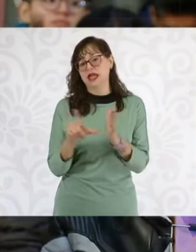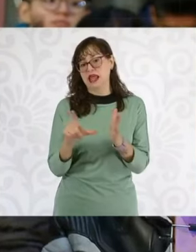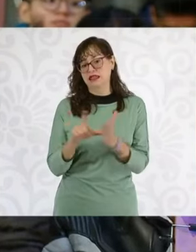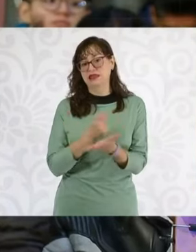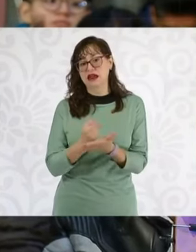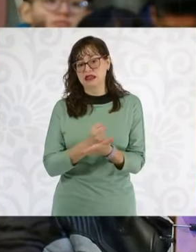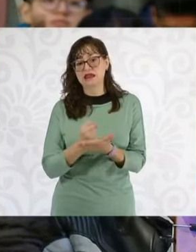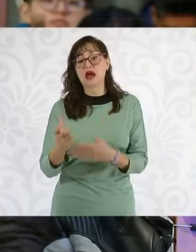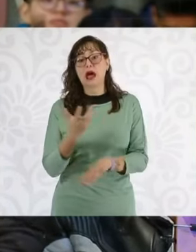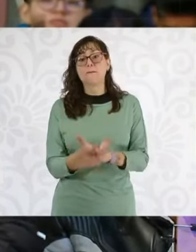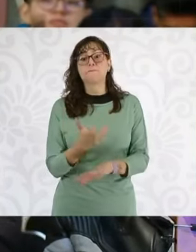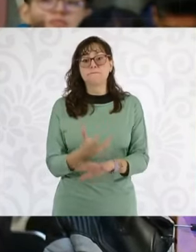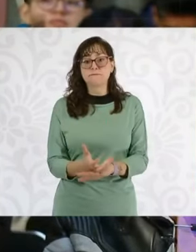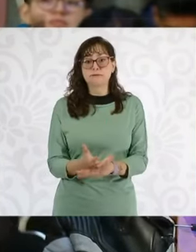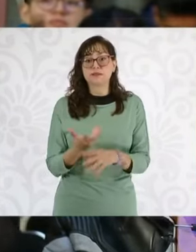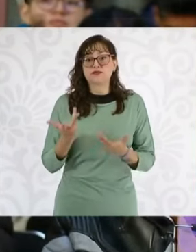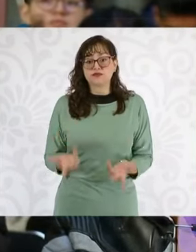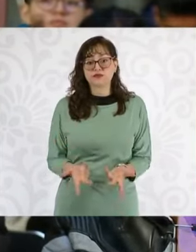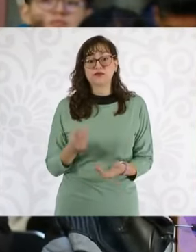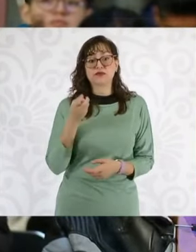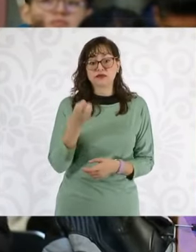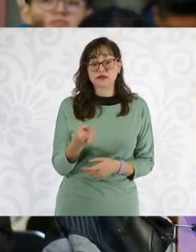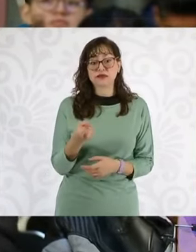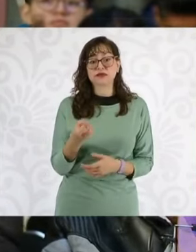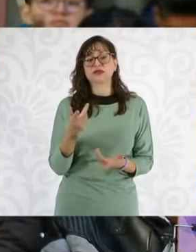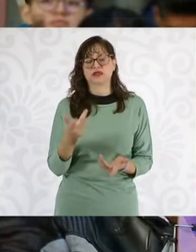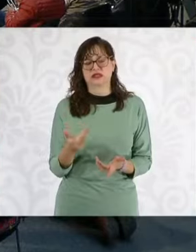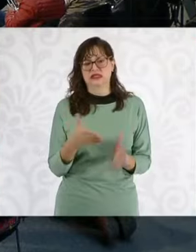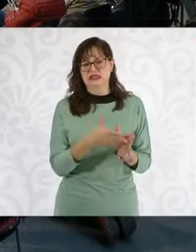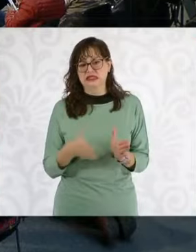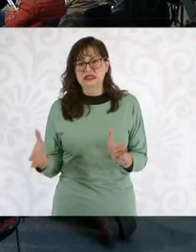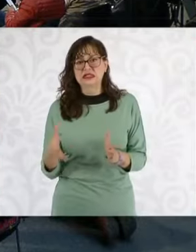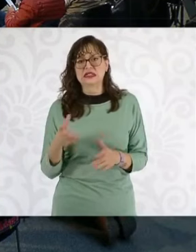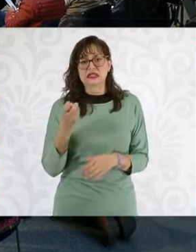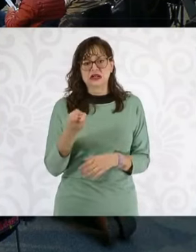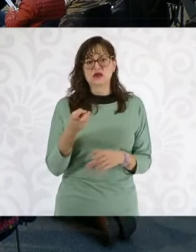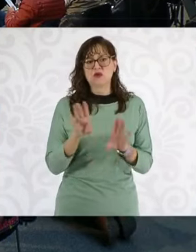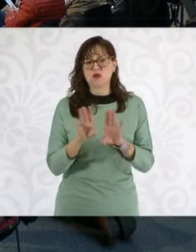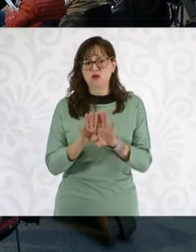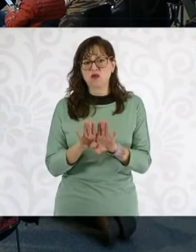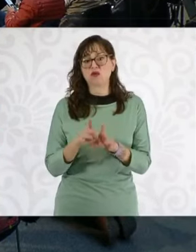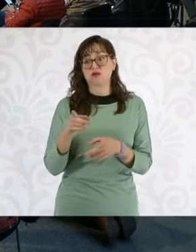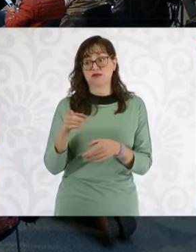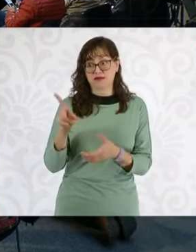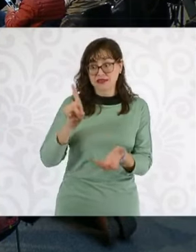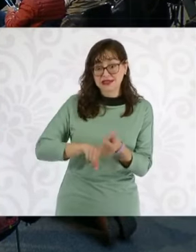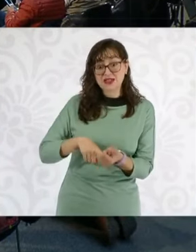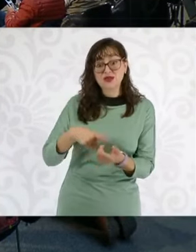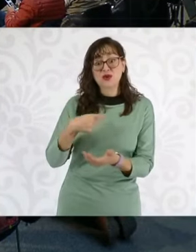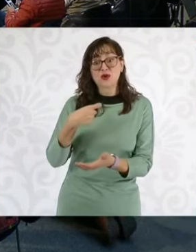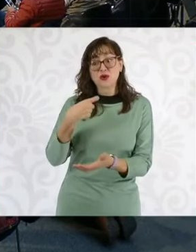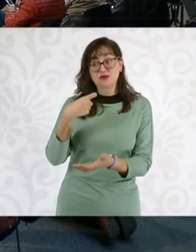cierto en la revista Contralínea documentamos este uso indebido, no solo en el table dance, en su